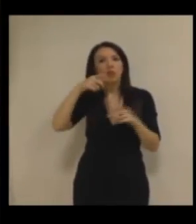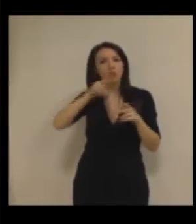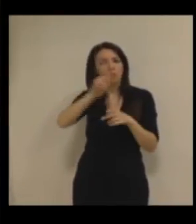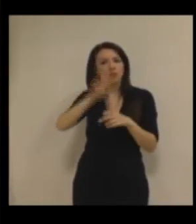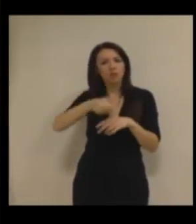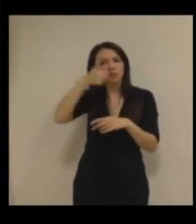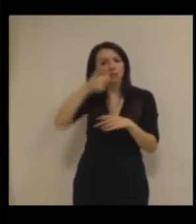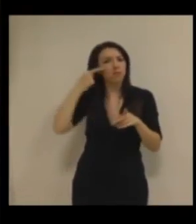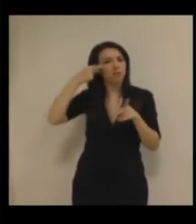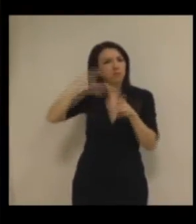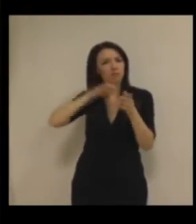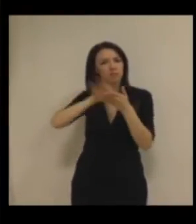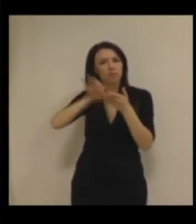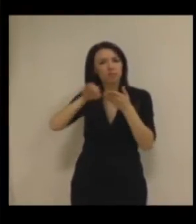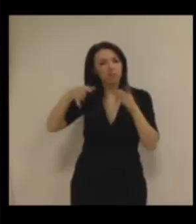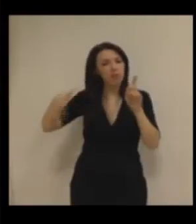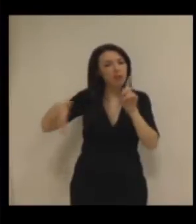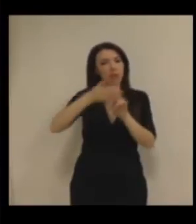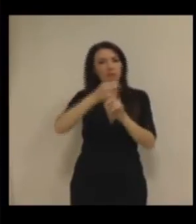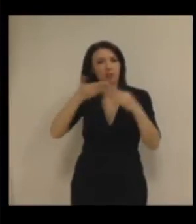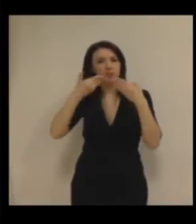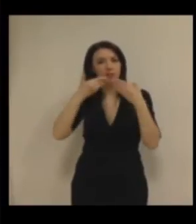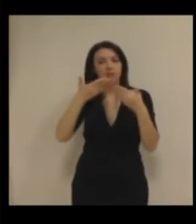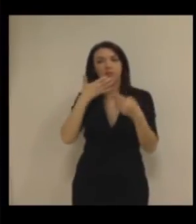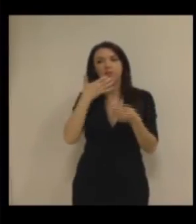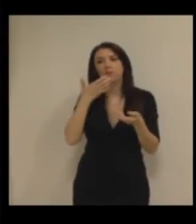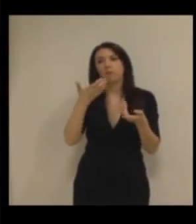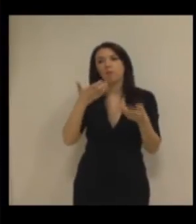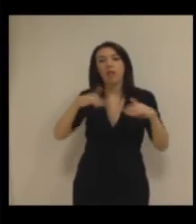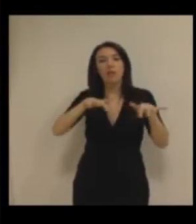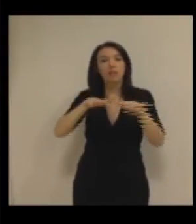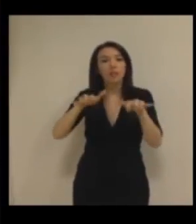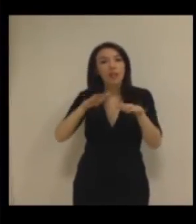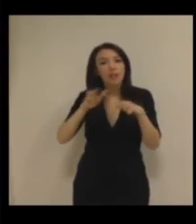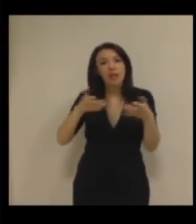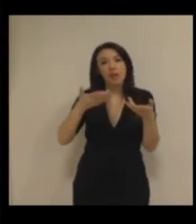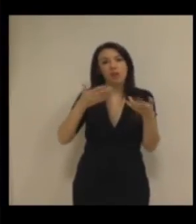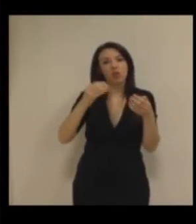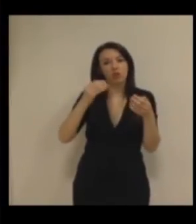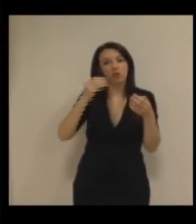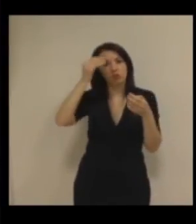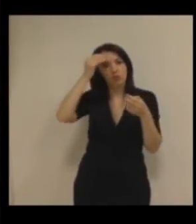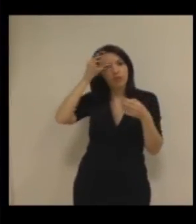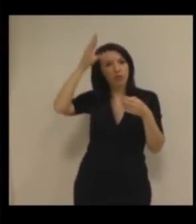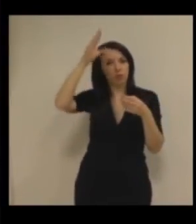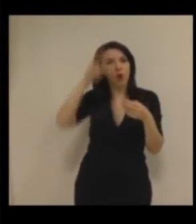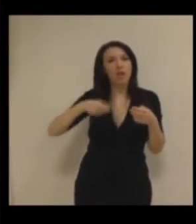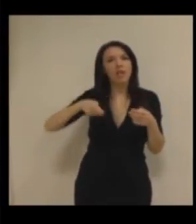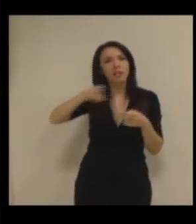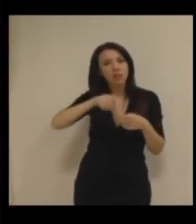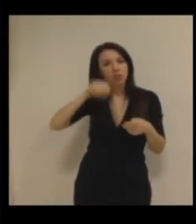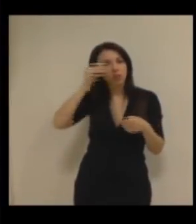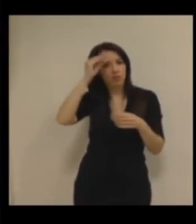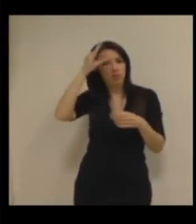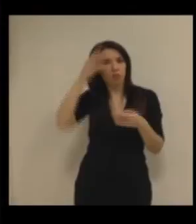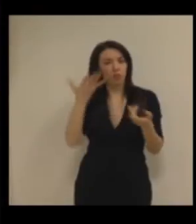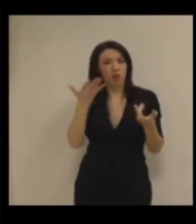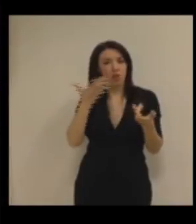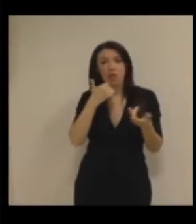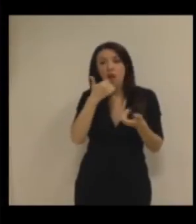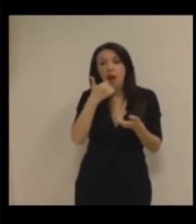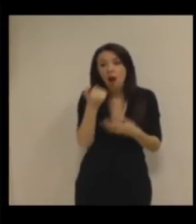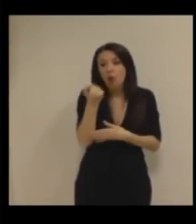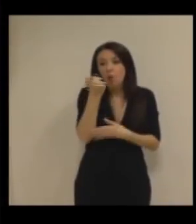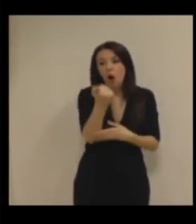útil para poder utilizar los servicios. Entonces, por ejemplo, teclados virtuales, ratones virtuales, o sea, cualquier producto de apoyo que consideremos que